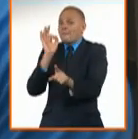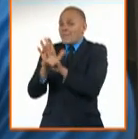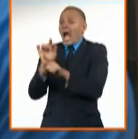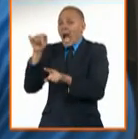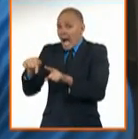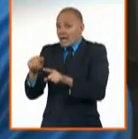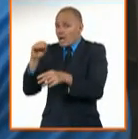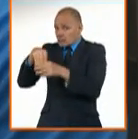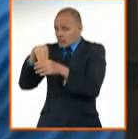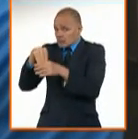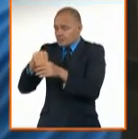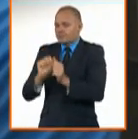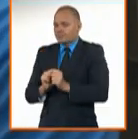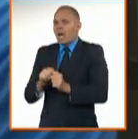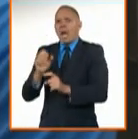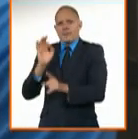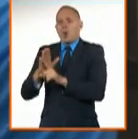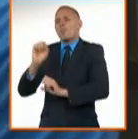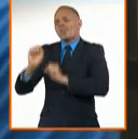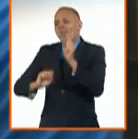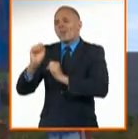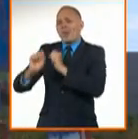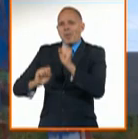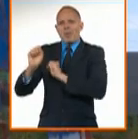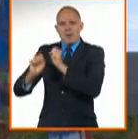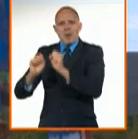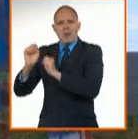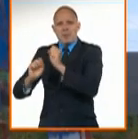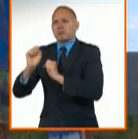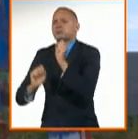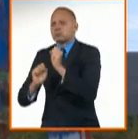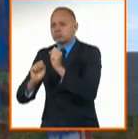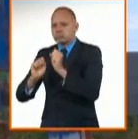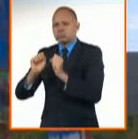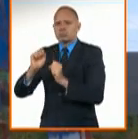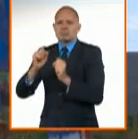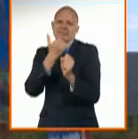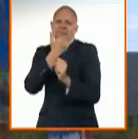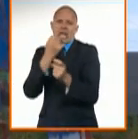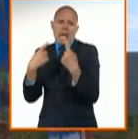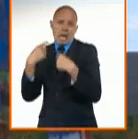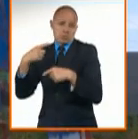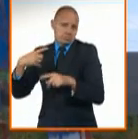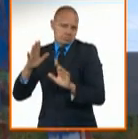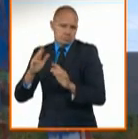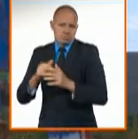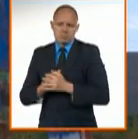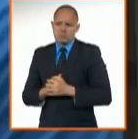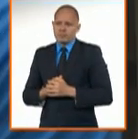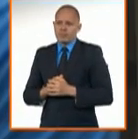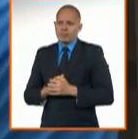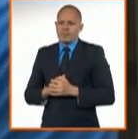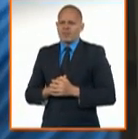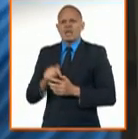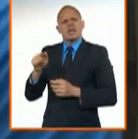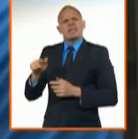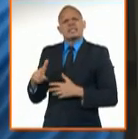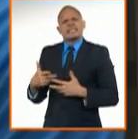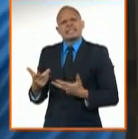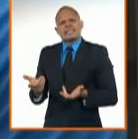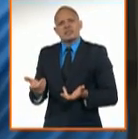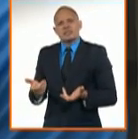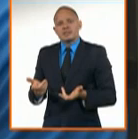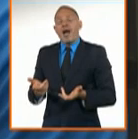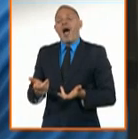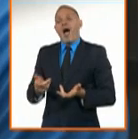en uno de los interruptores a la hora de efectuar el cambio que motivó a no se pudiera